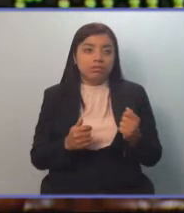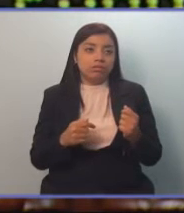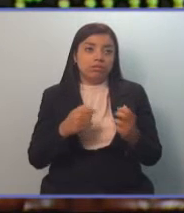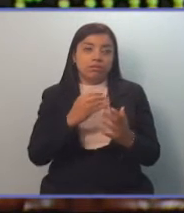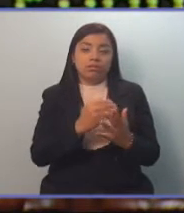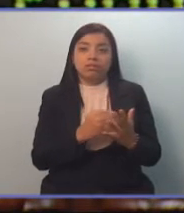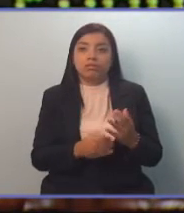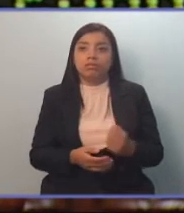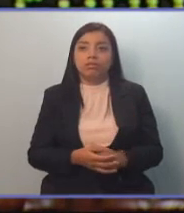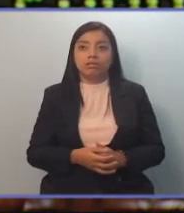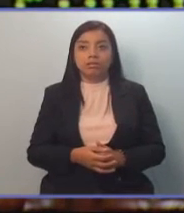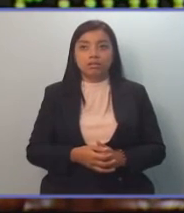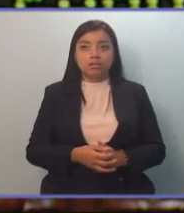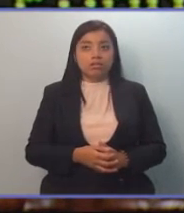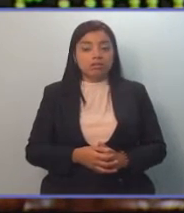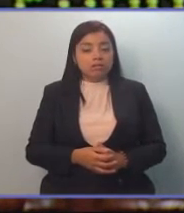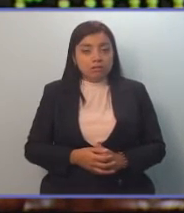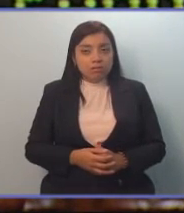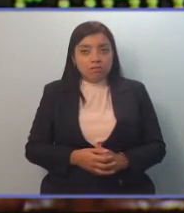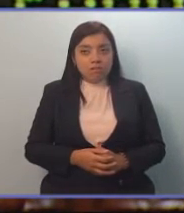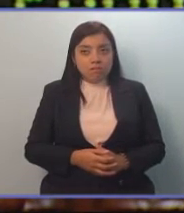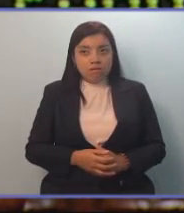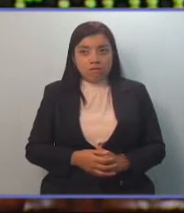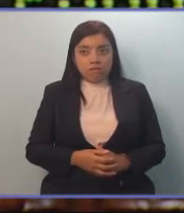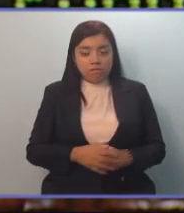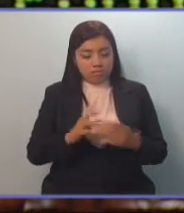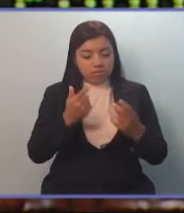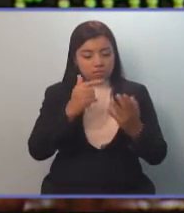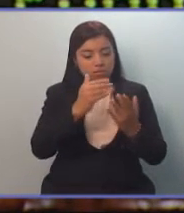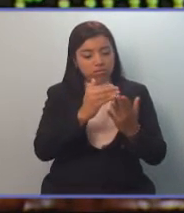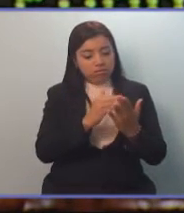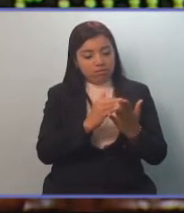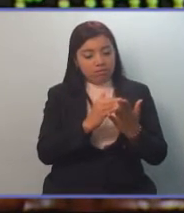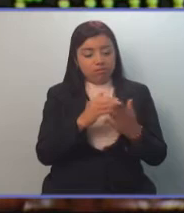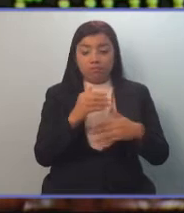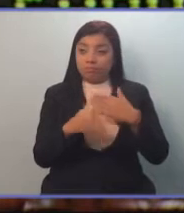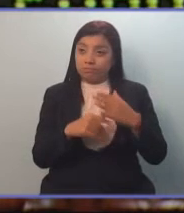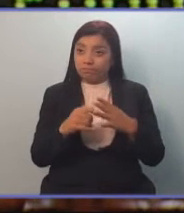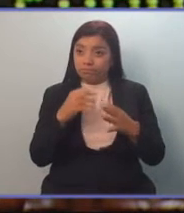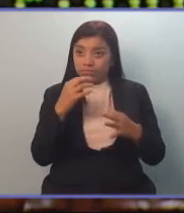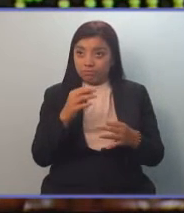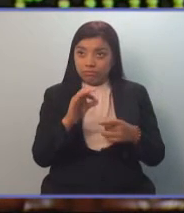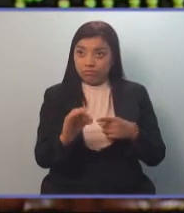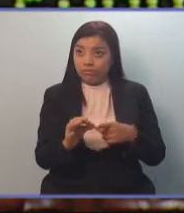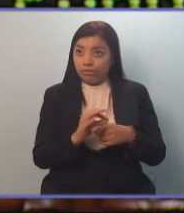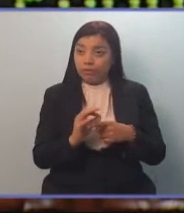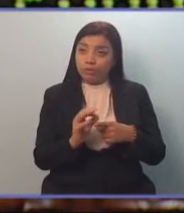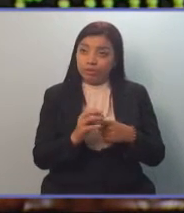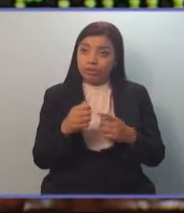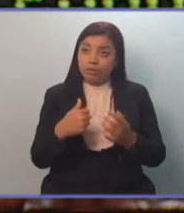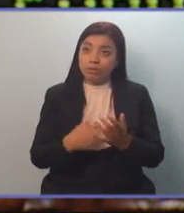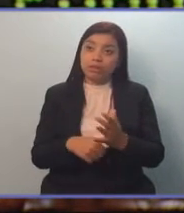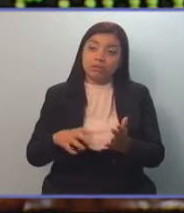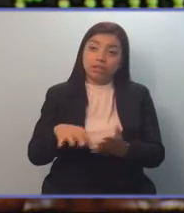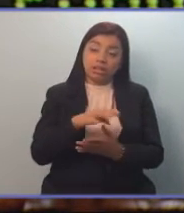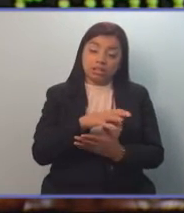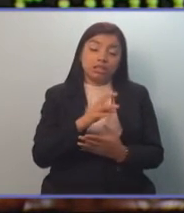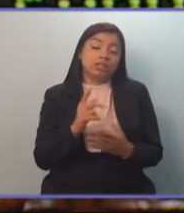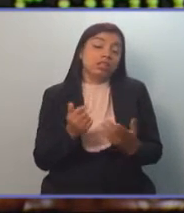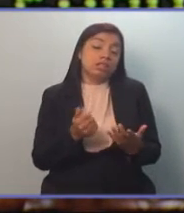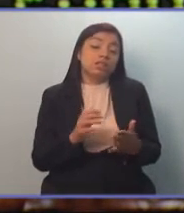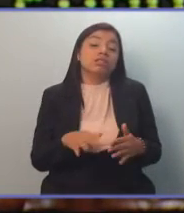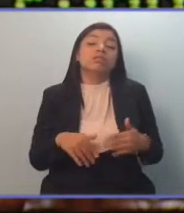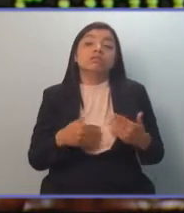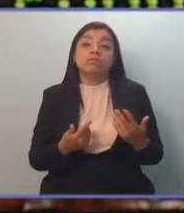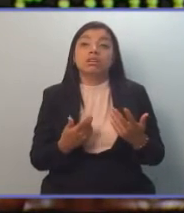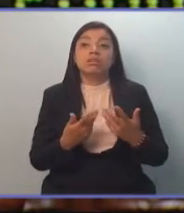continuación. Número 1. La calificación o constancia de funcionamiento por las alcaldías respectivas para